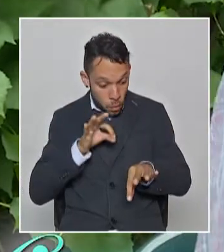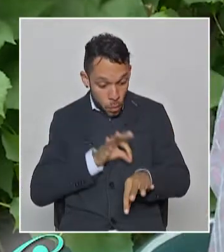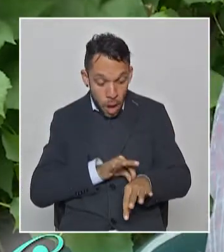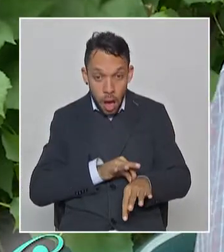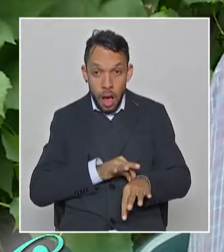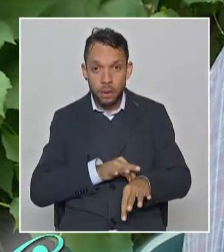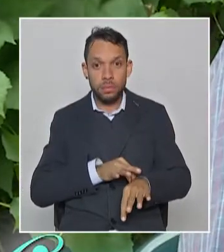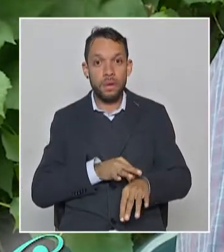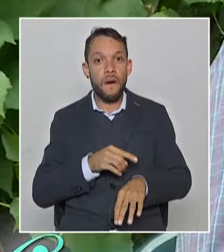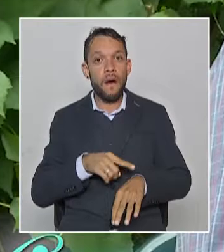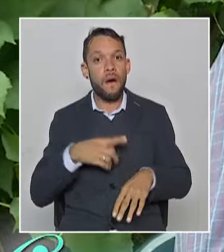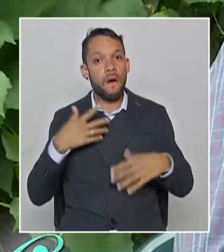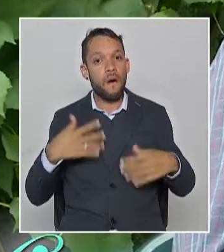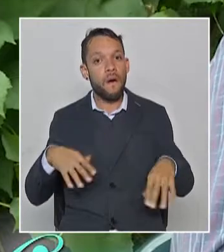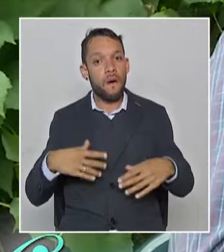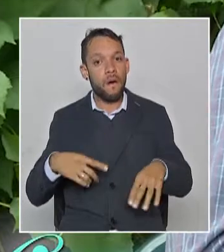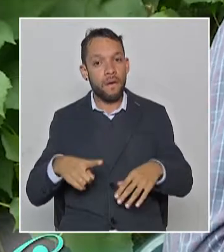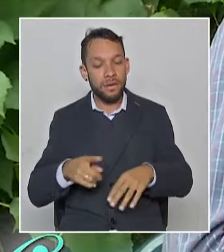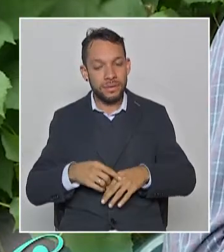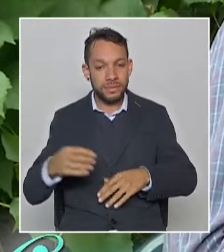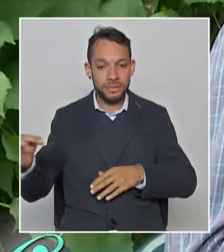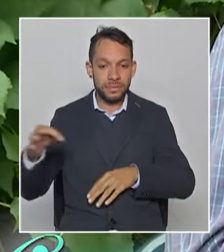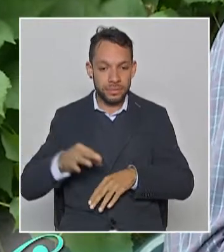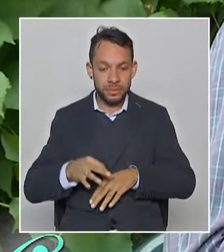glándulas suprarrenales.